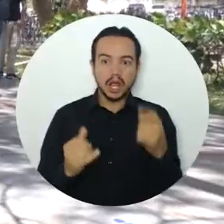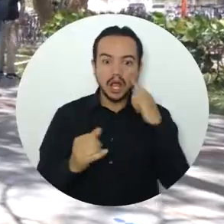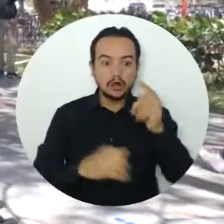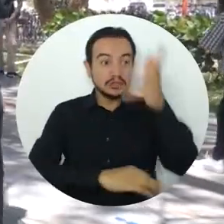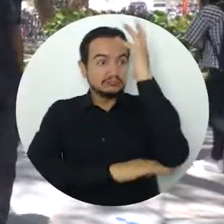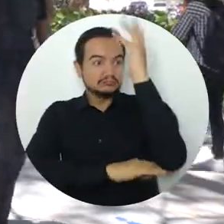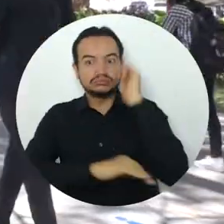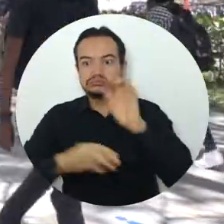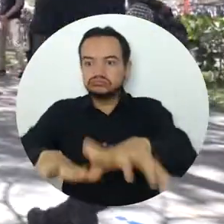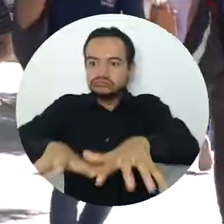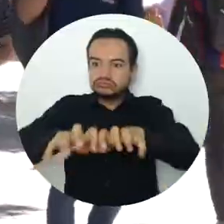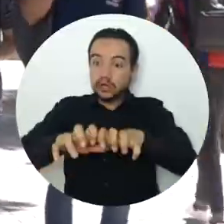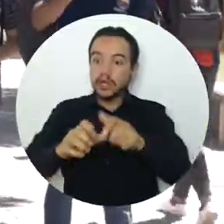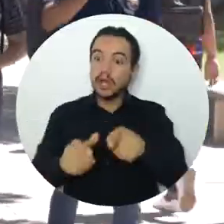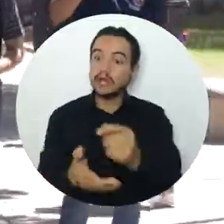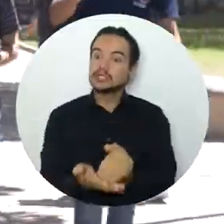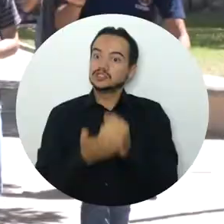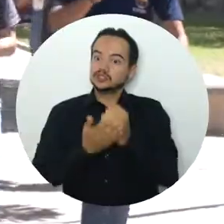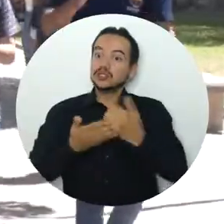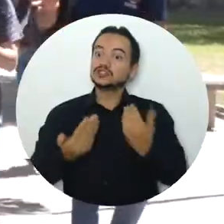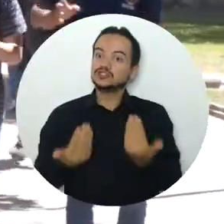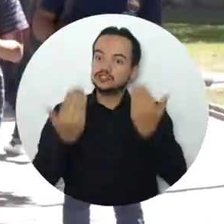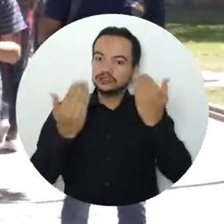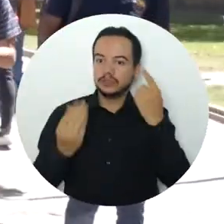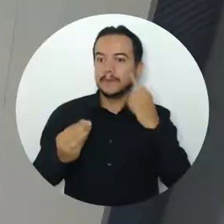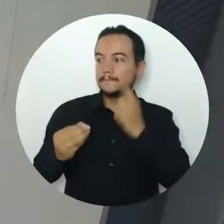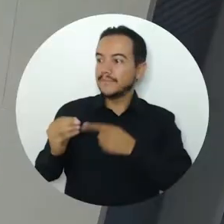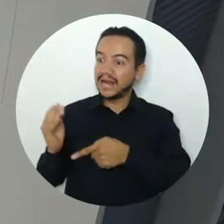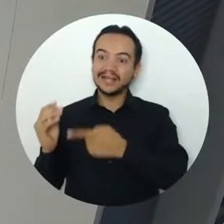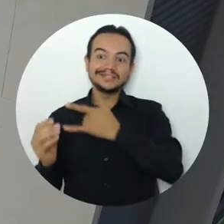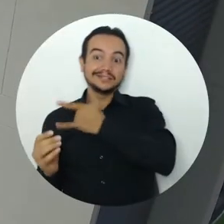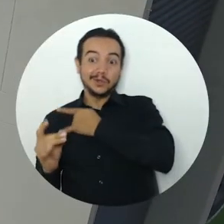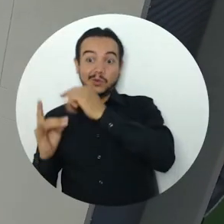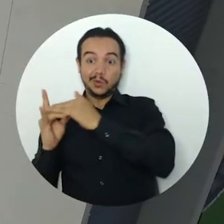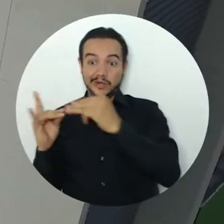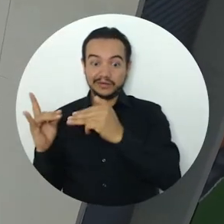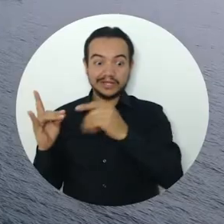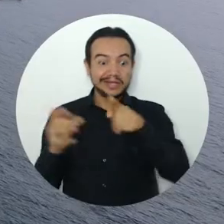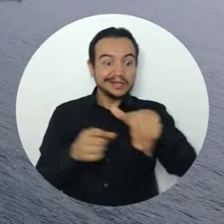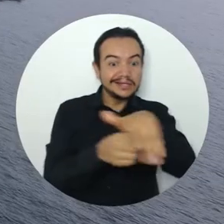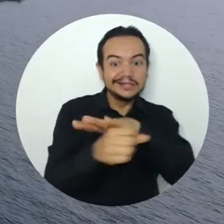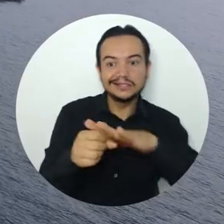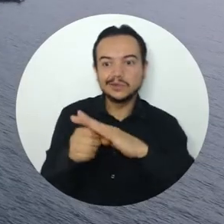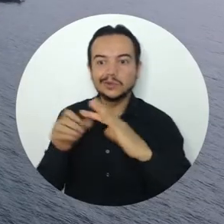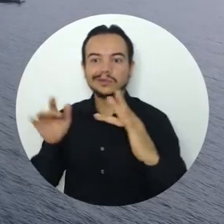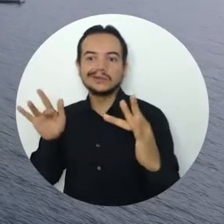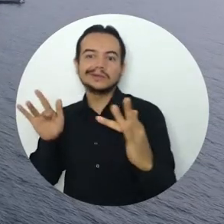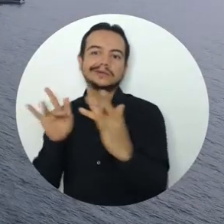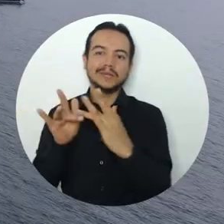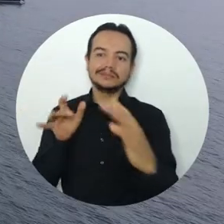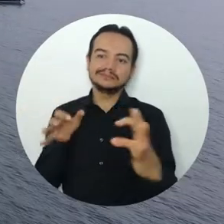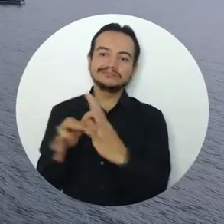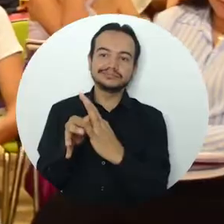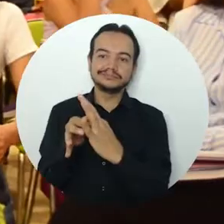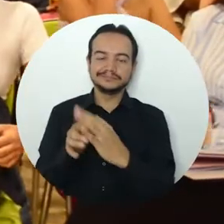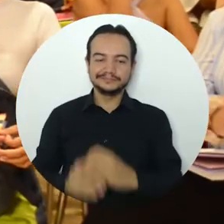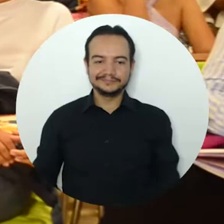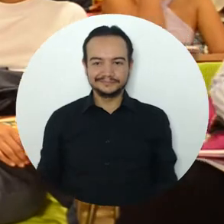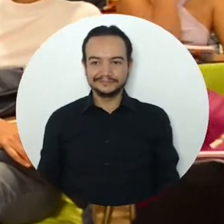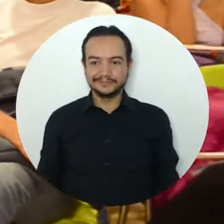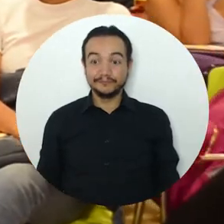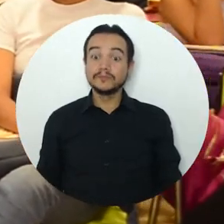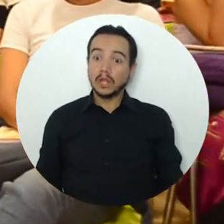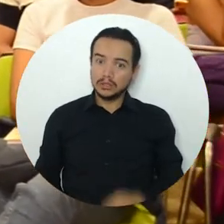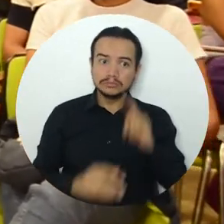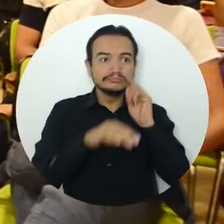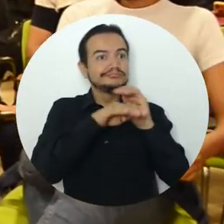esa conexión cada vez más estrecha que tiene que ver la universidad con la realidad que vive el país. Los invitados